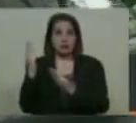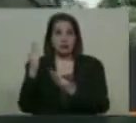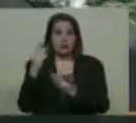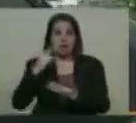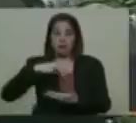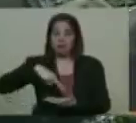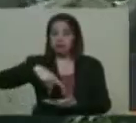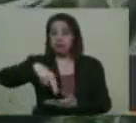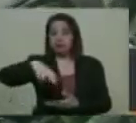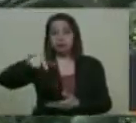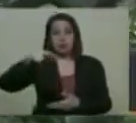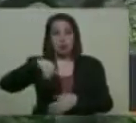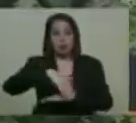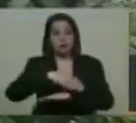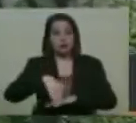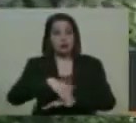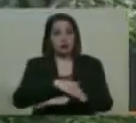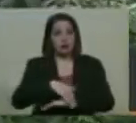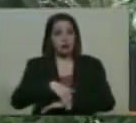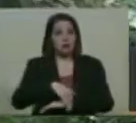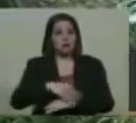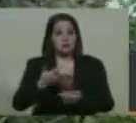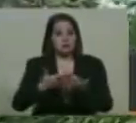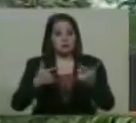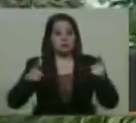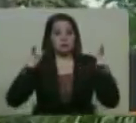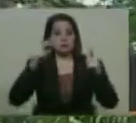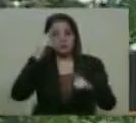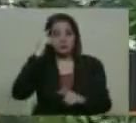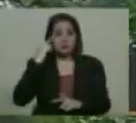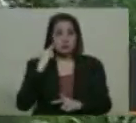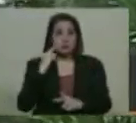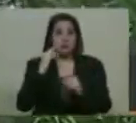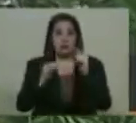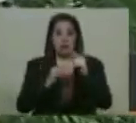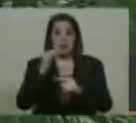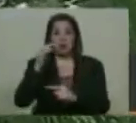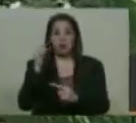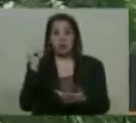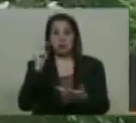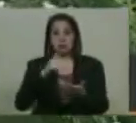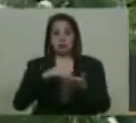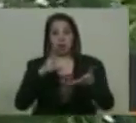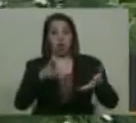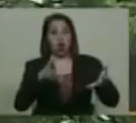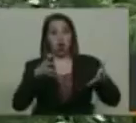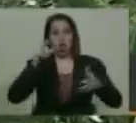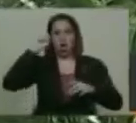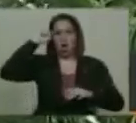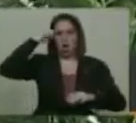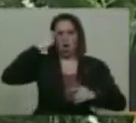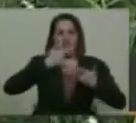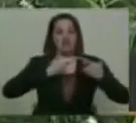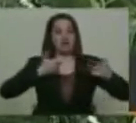calles, el libertador Bolívar que después regresó con la gloria de ser el libertador de